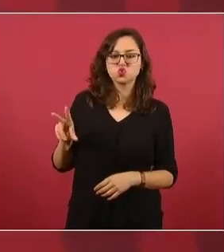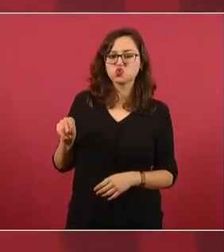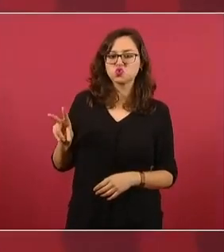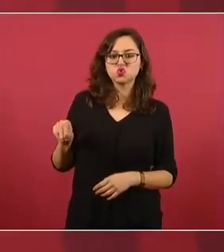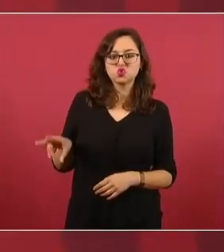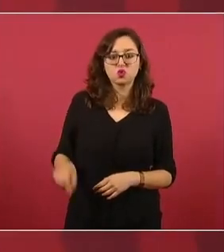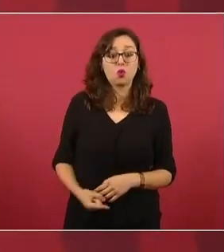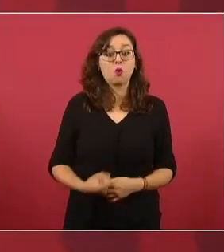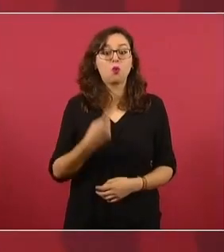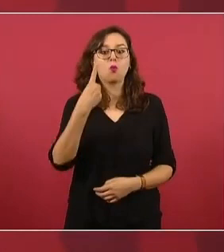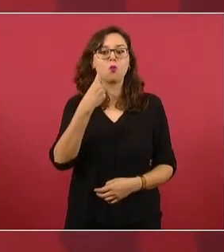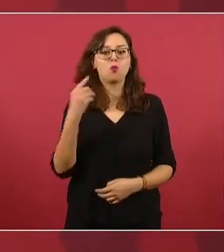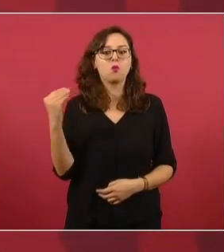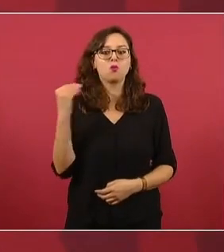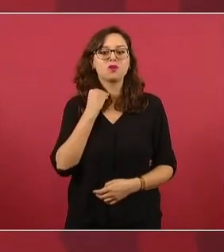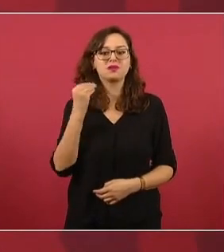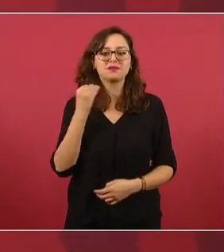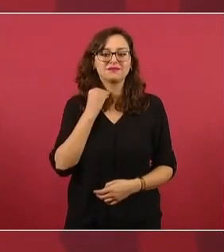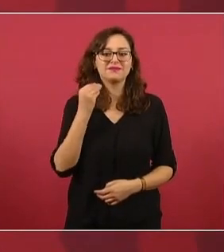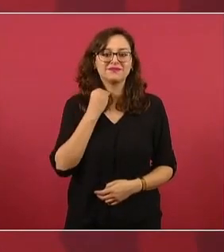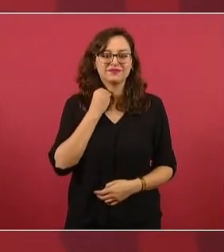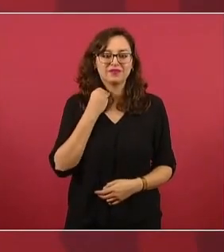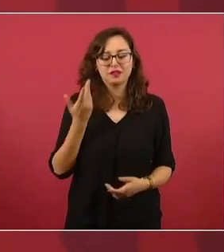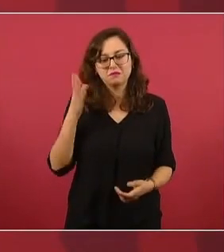ahí, tranza,